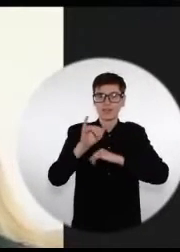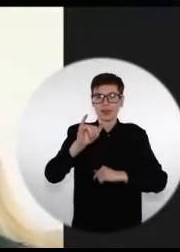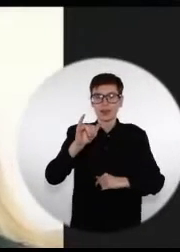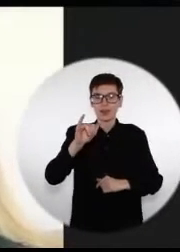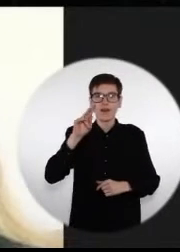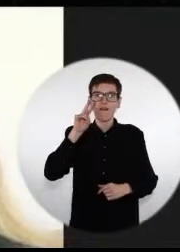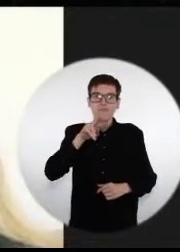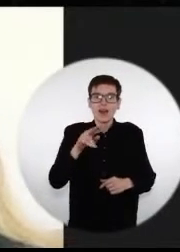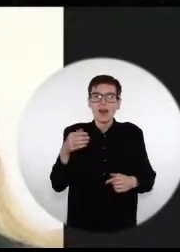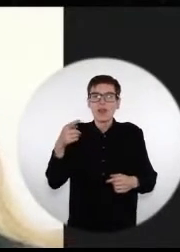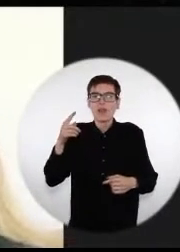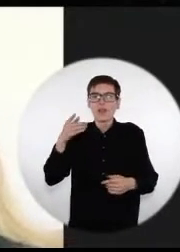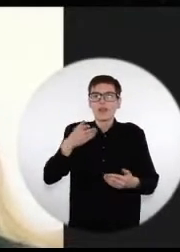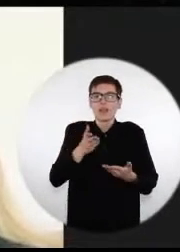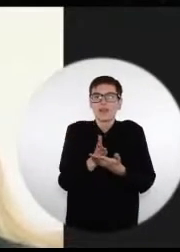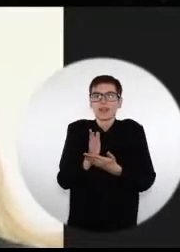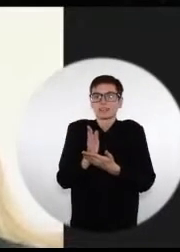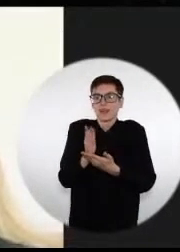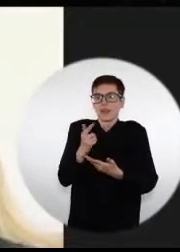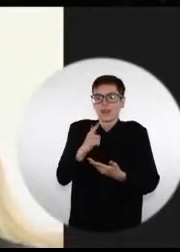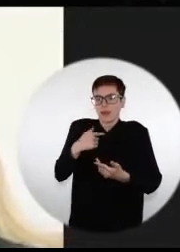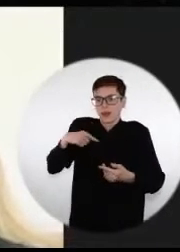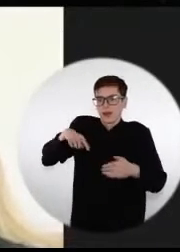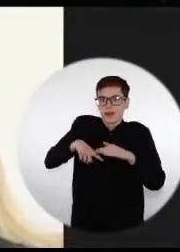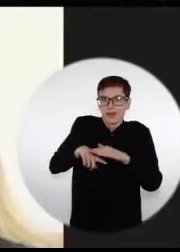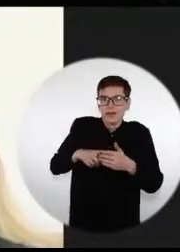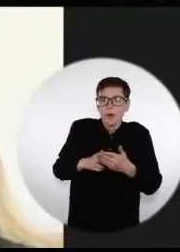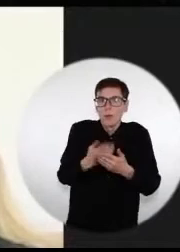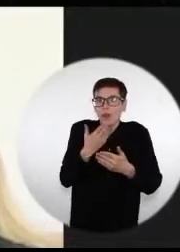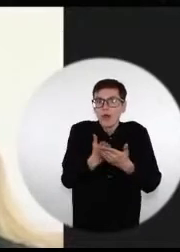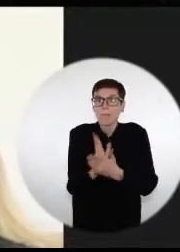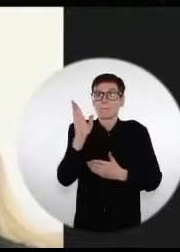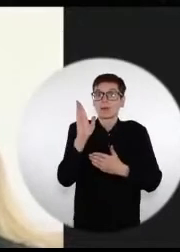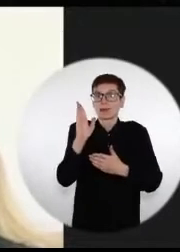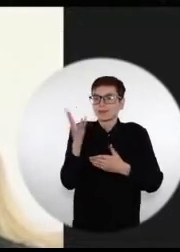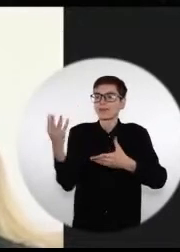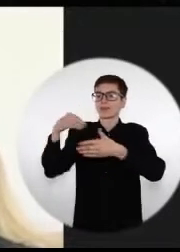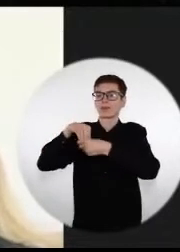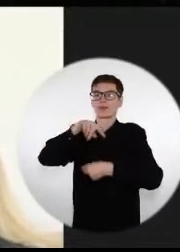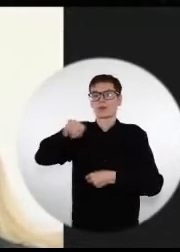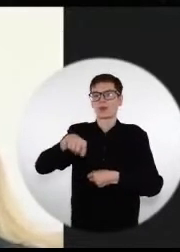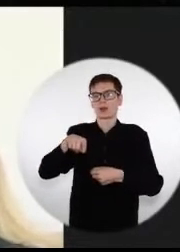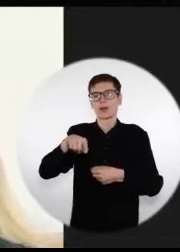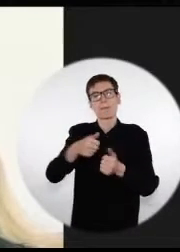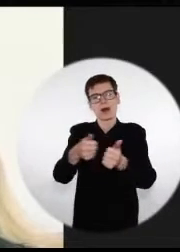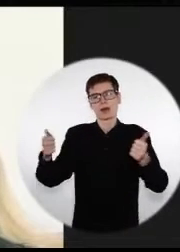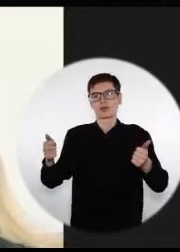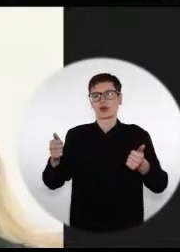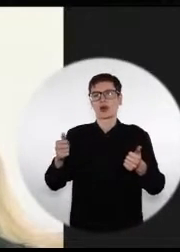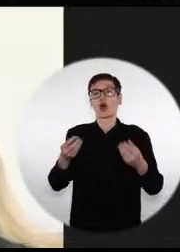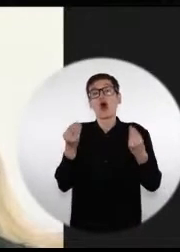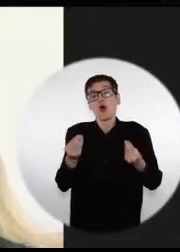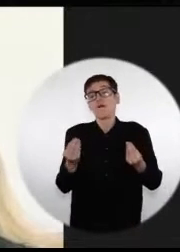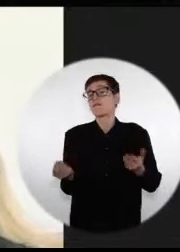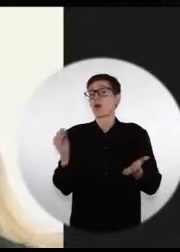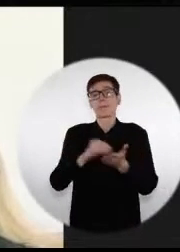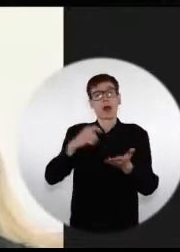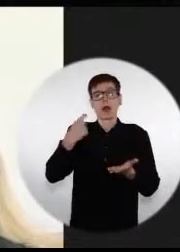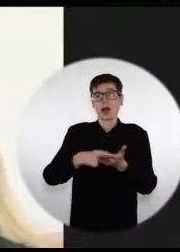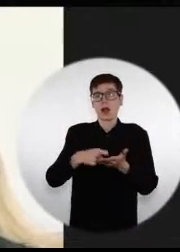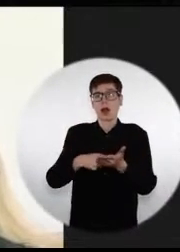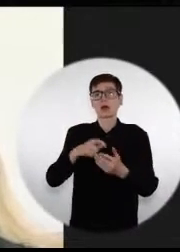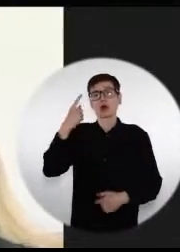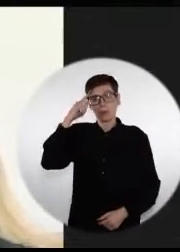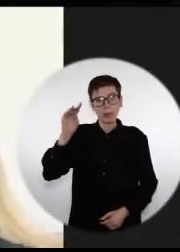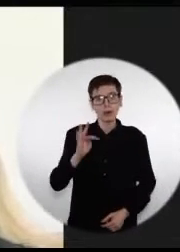igual como hablaba james cómo hacer todo accesible como considerarlos desde el origen que debe ser para todos tu